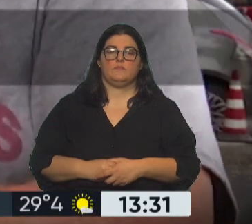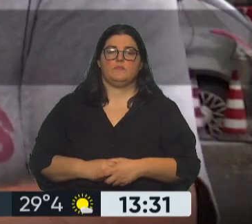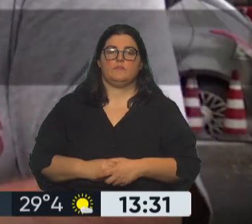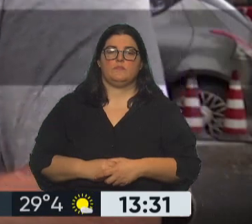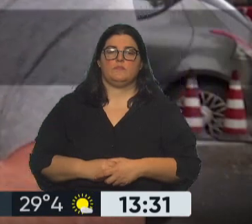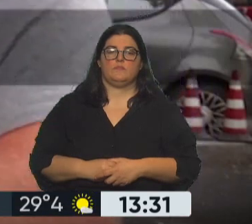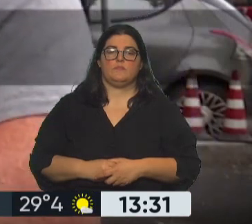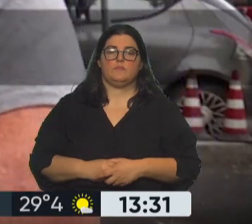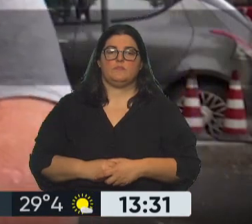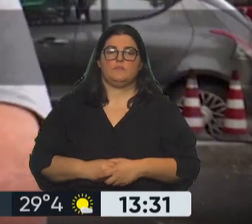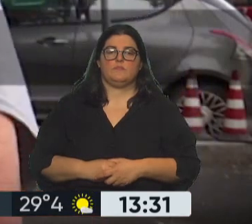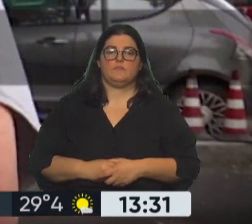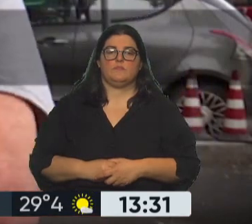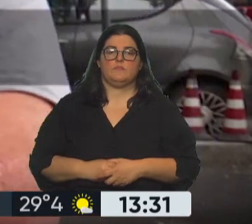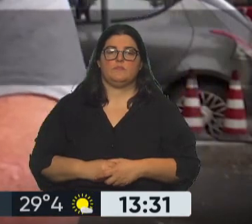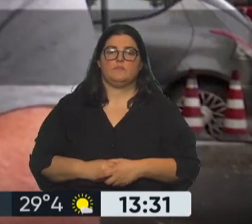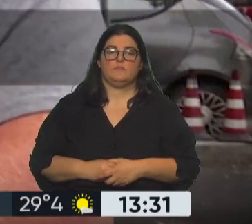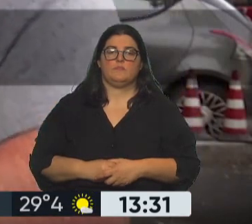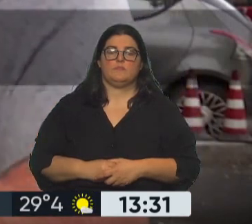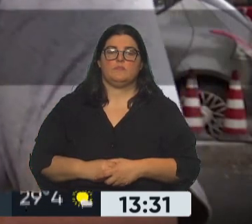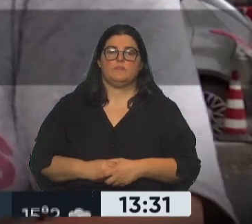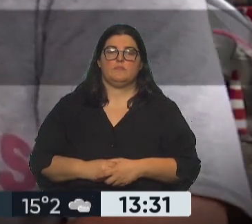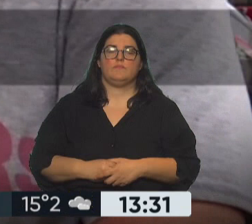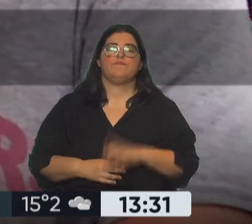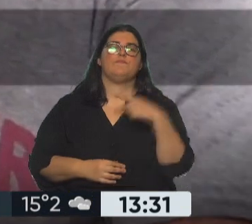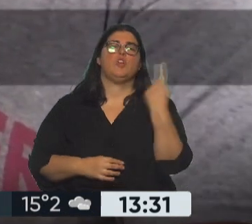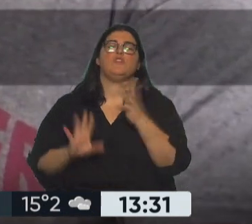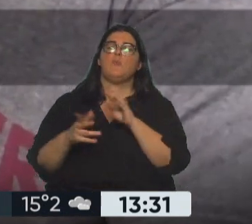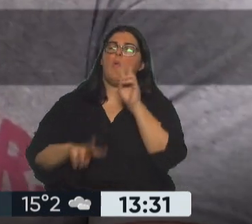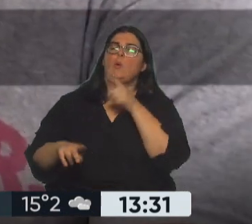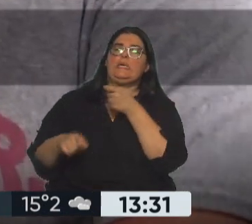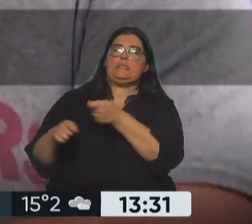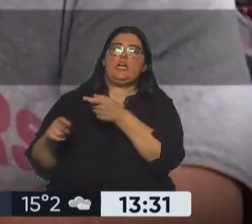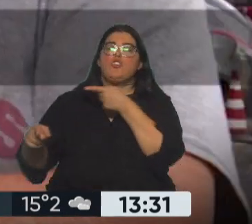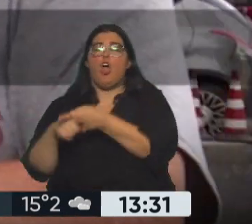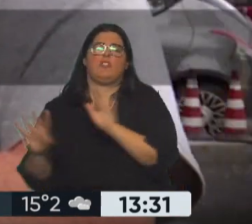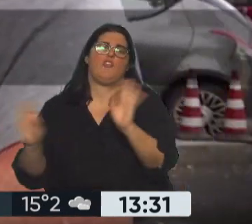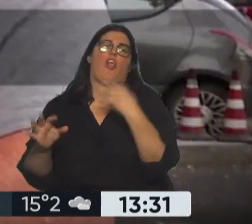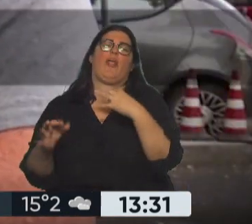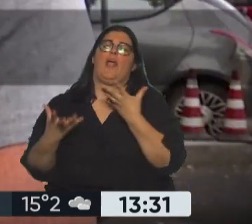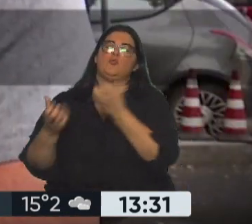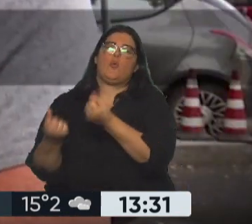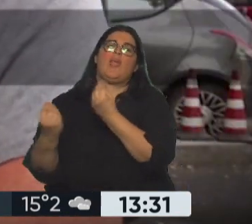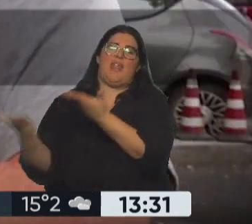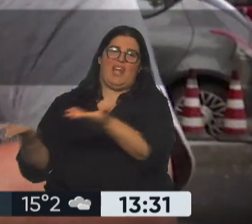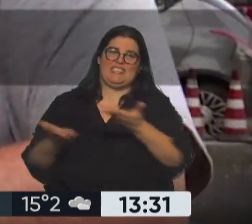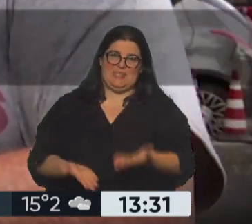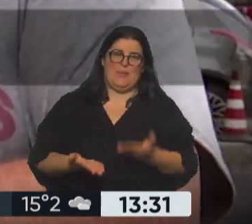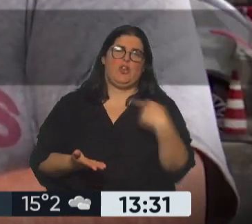dei migranti che stanno arrivando non si fermano in Italia. Per loro l'Italia è un paese di